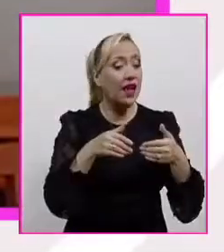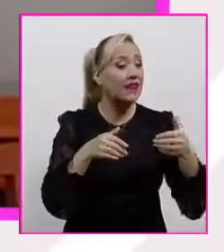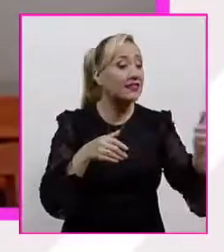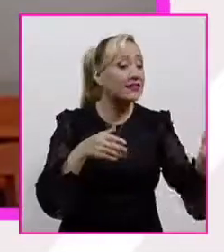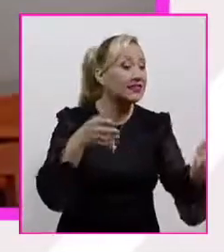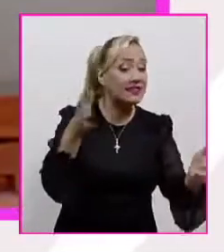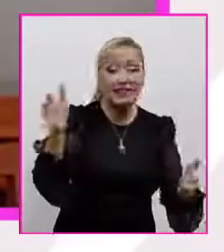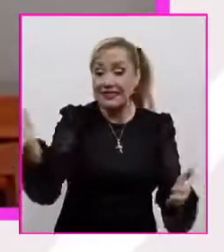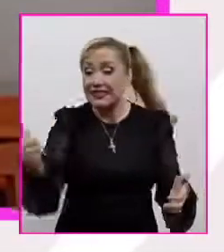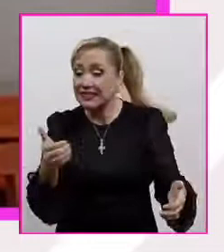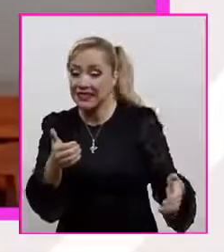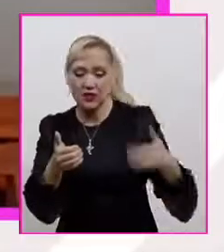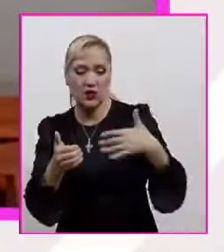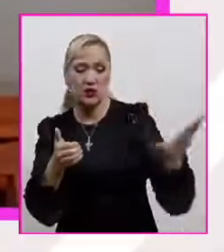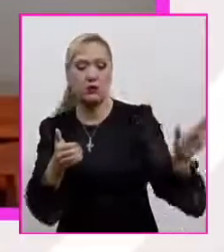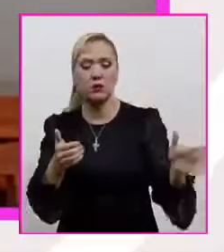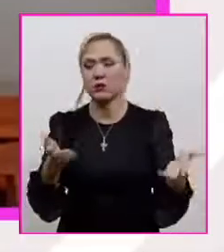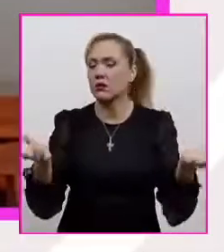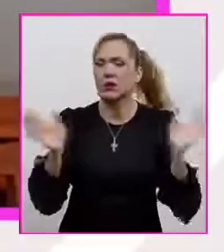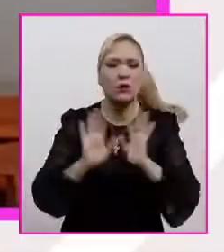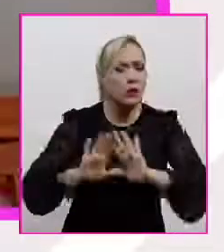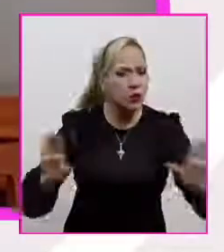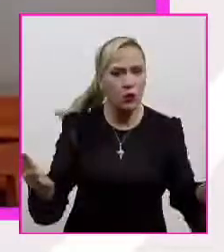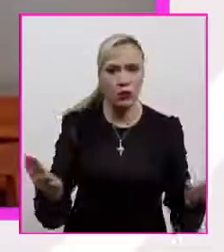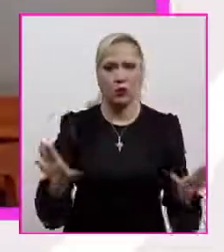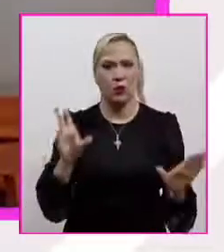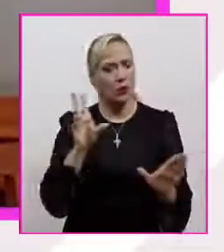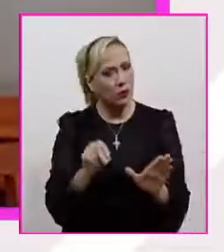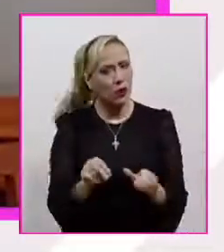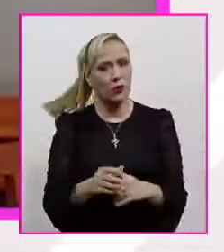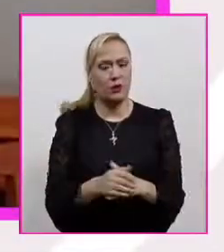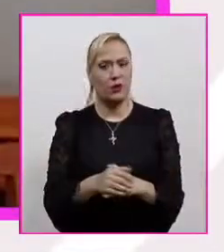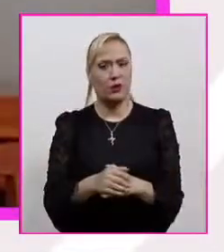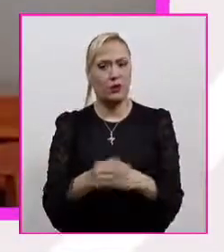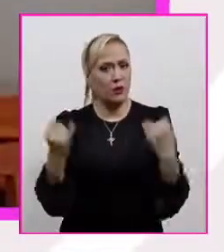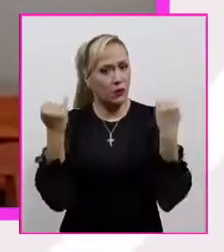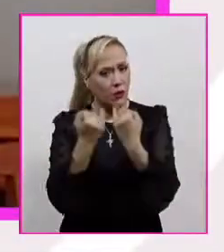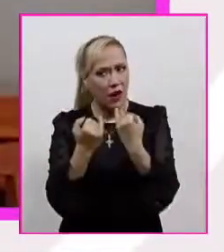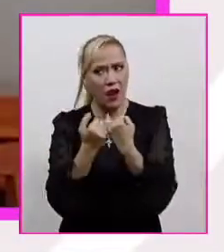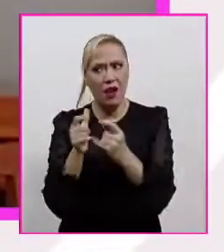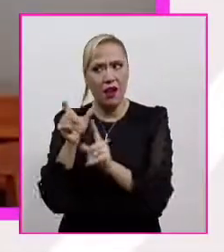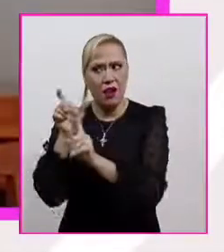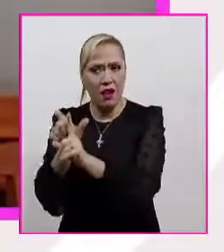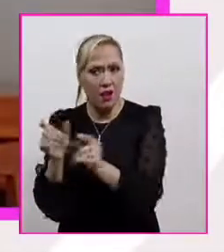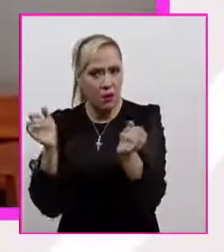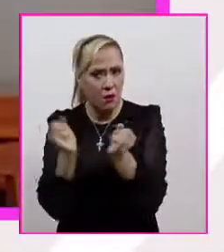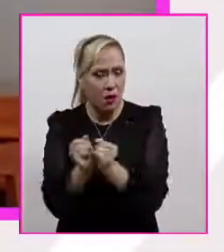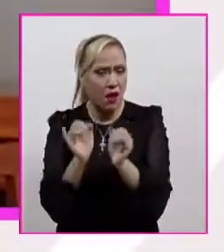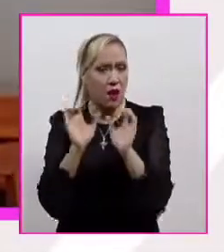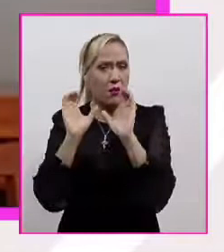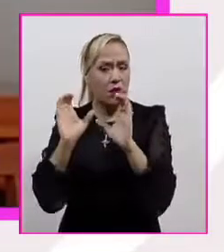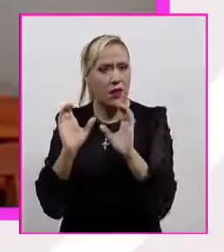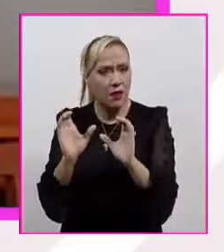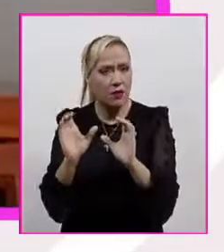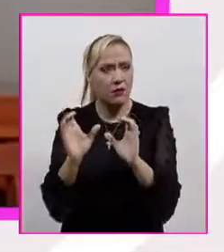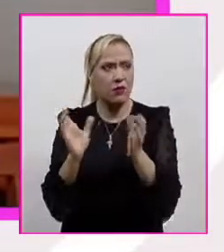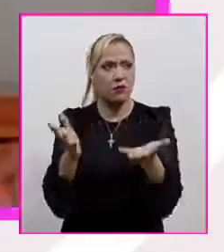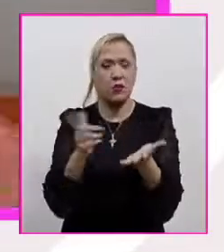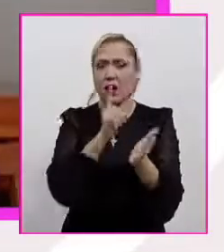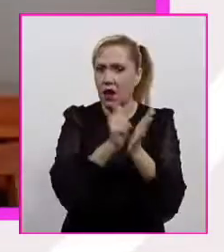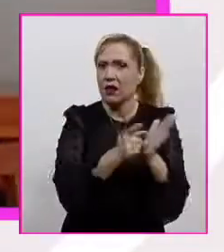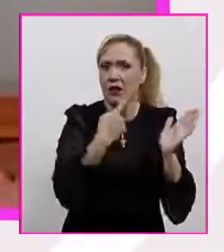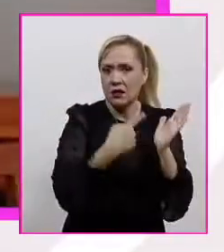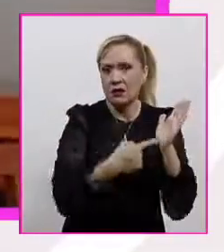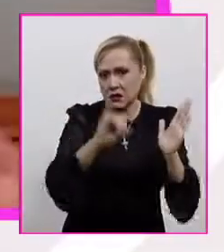una distinción y pareciera que no necesitan el mismo tipo de protección. Entonces, nosotros vemos